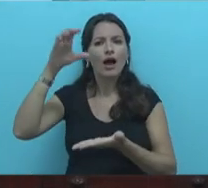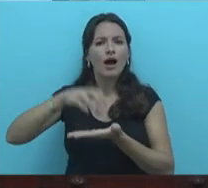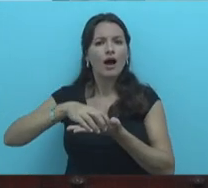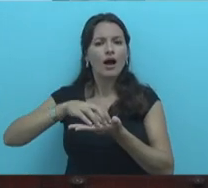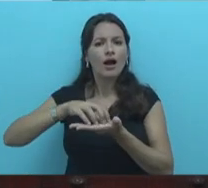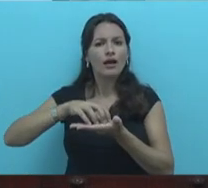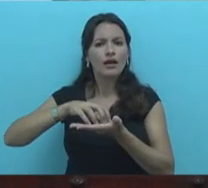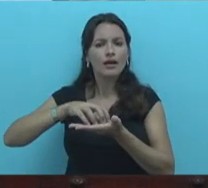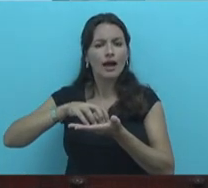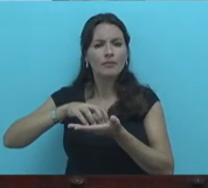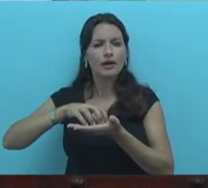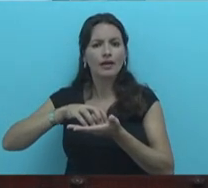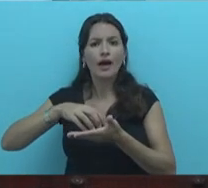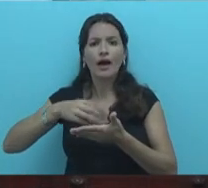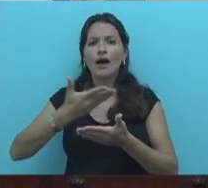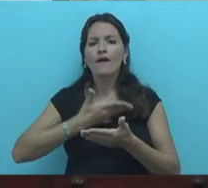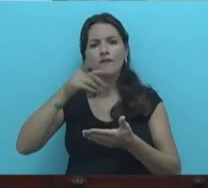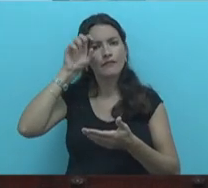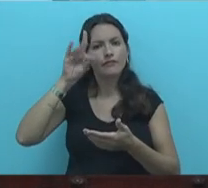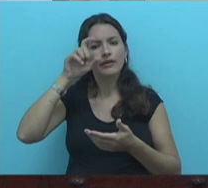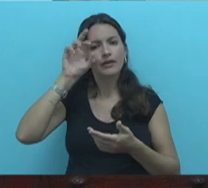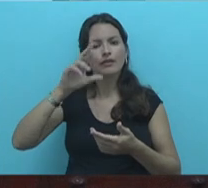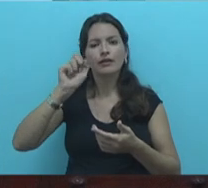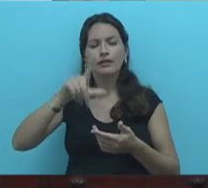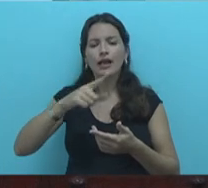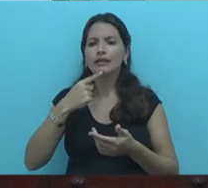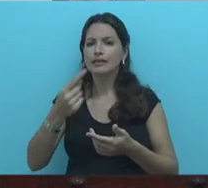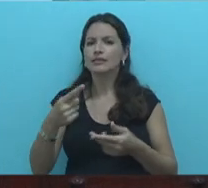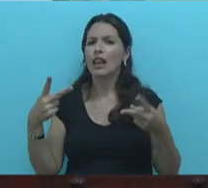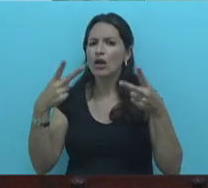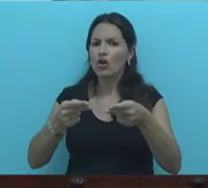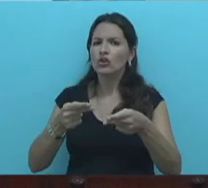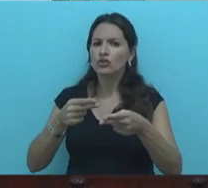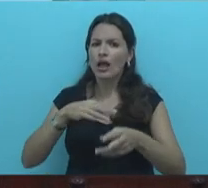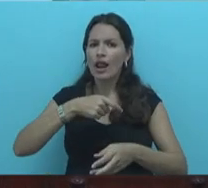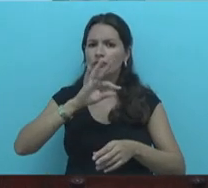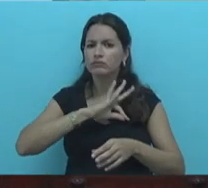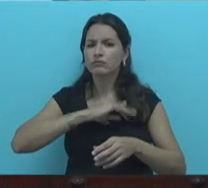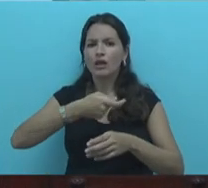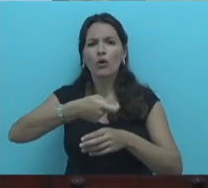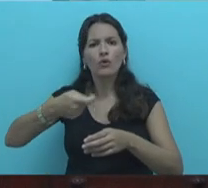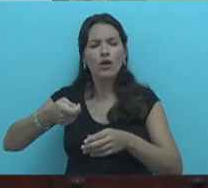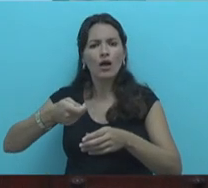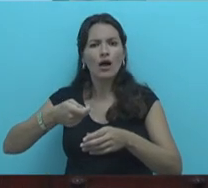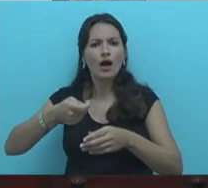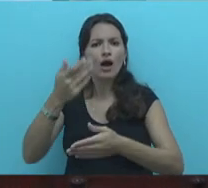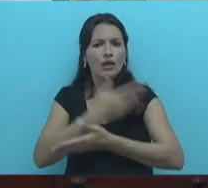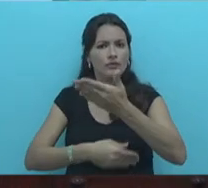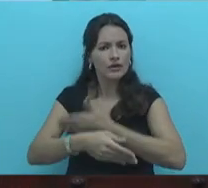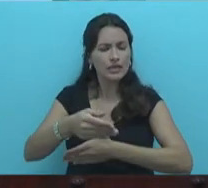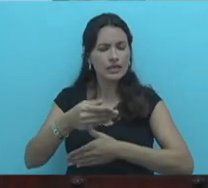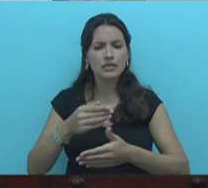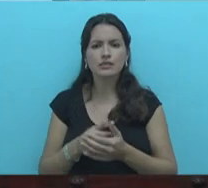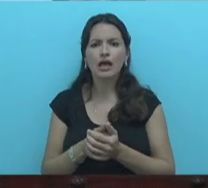de la Seguridad Social de la Nación, que declara inconstitucional el recorte de pensiones no contributivas por invalidez dispuesto por resolución